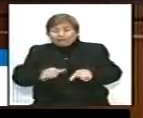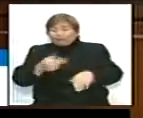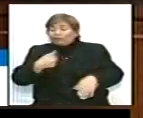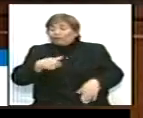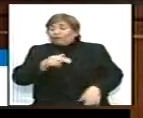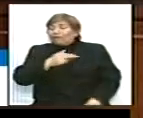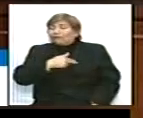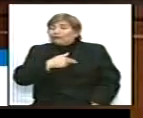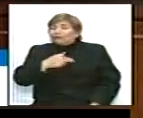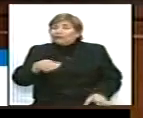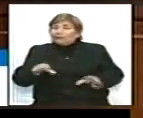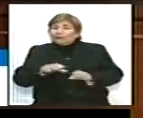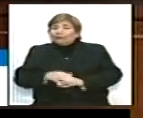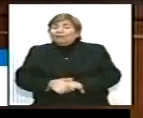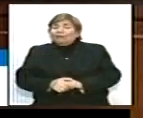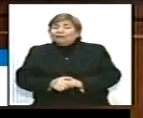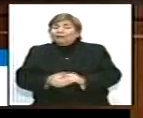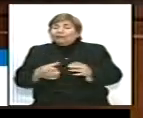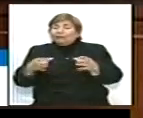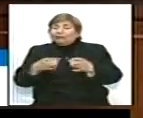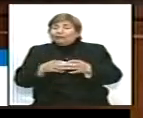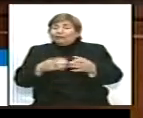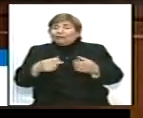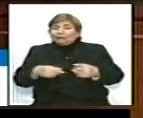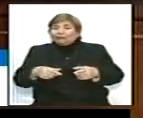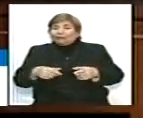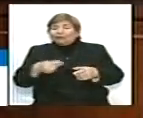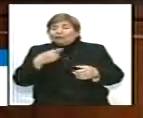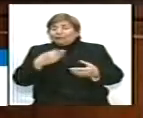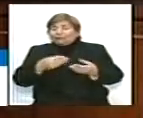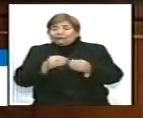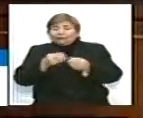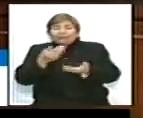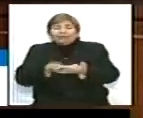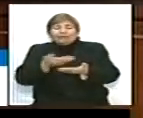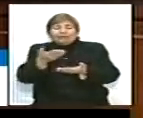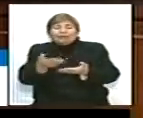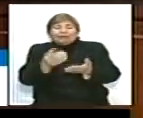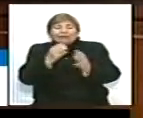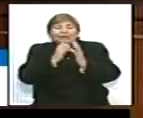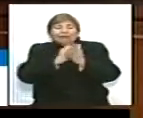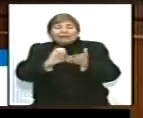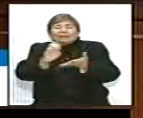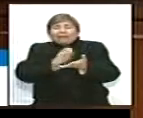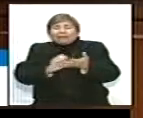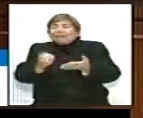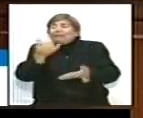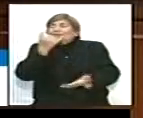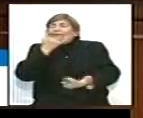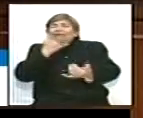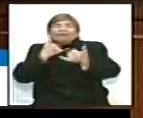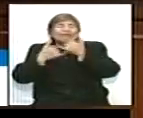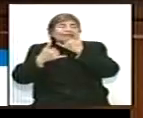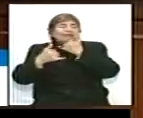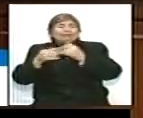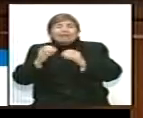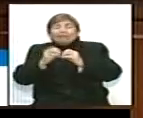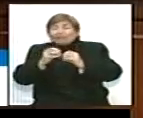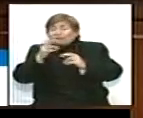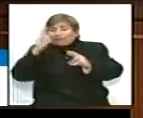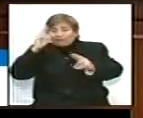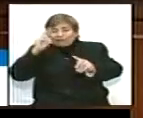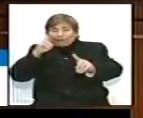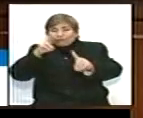nosotros tenemos que hacer desde el Congreso de la República es replantear estrategias, corregir errores. Usted asume un